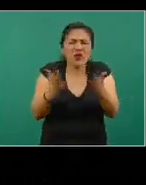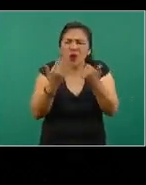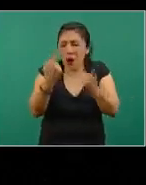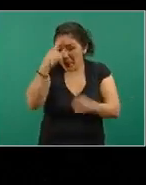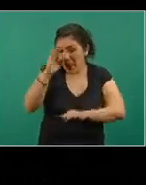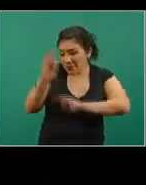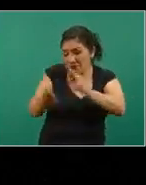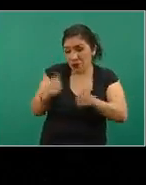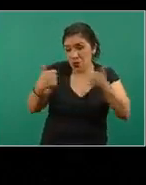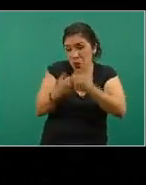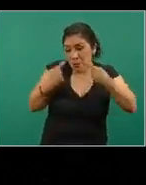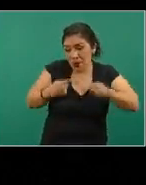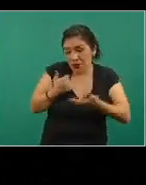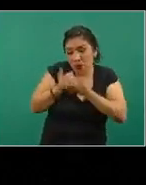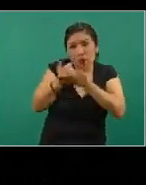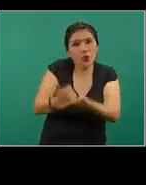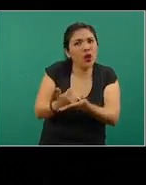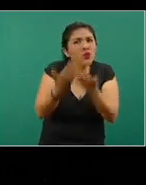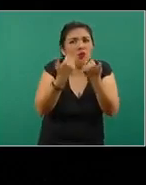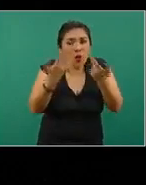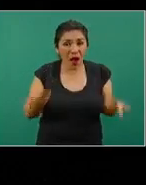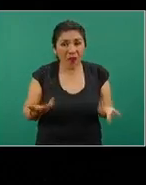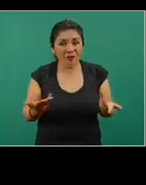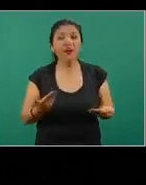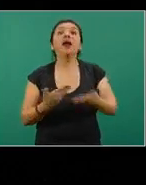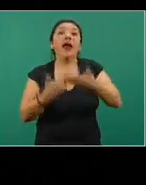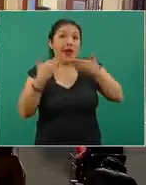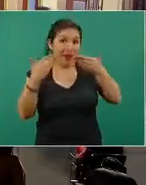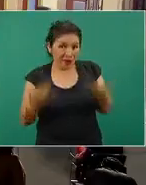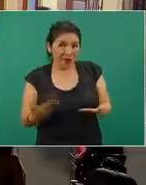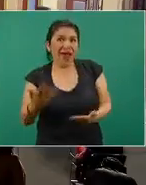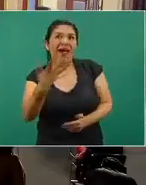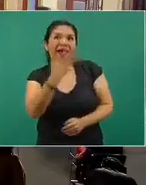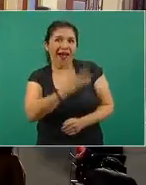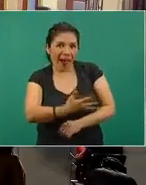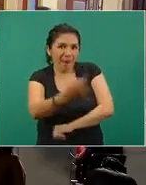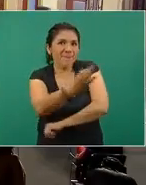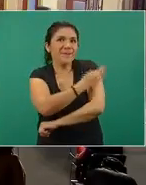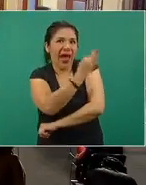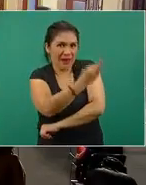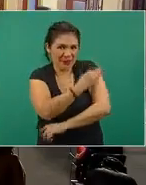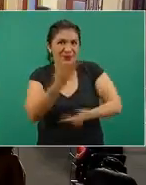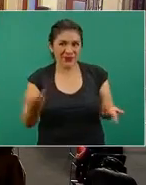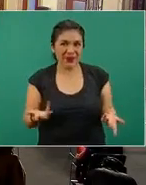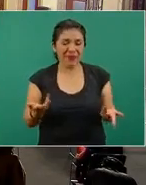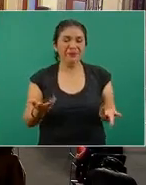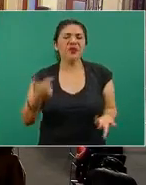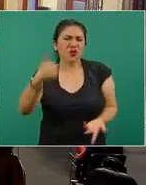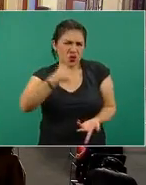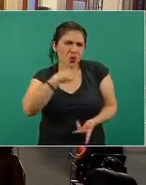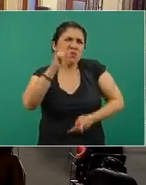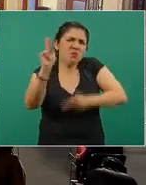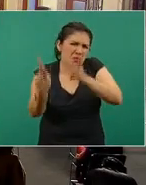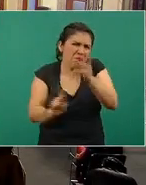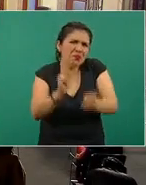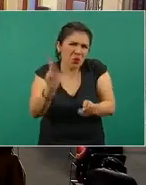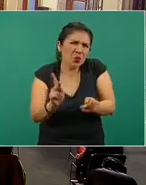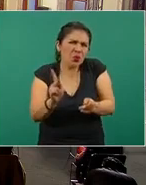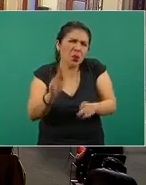la población. Y ahora existe la vacuna. Entonces, la pregunta